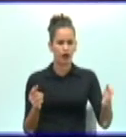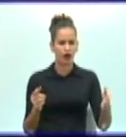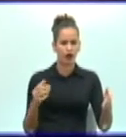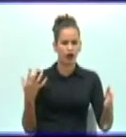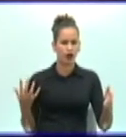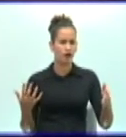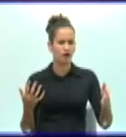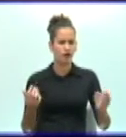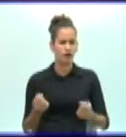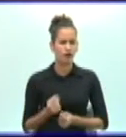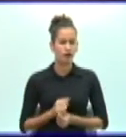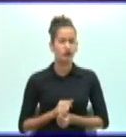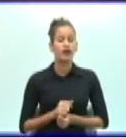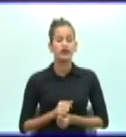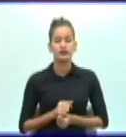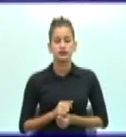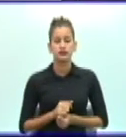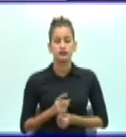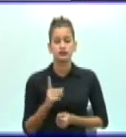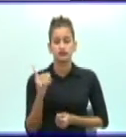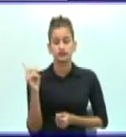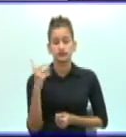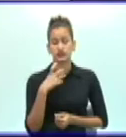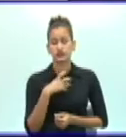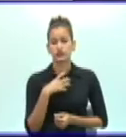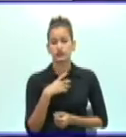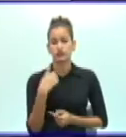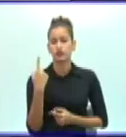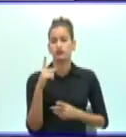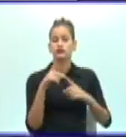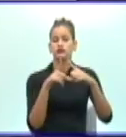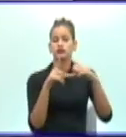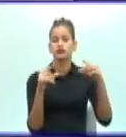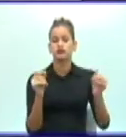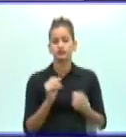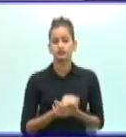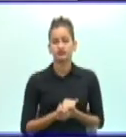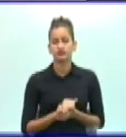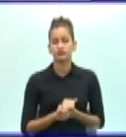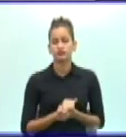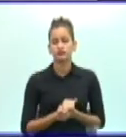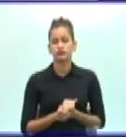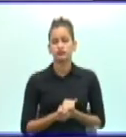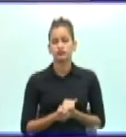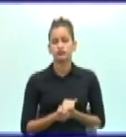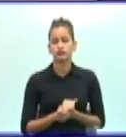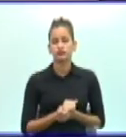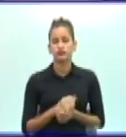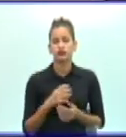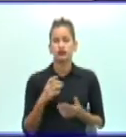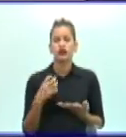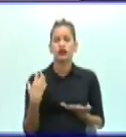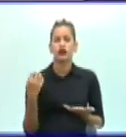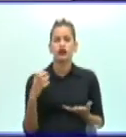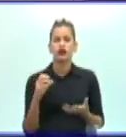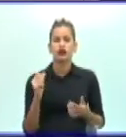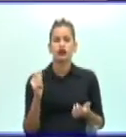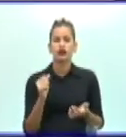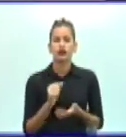Tengo ahora aquí nuevamente un triángulo. Consideremos la cartulina como un plano y vamos